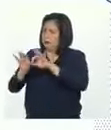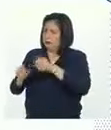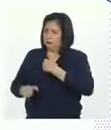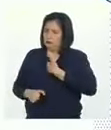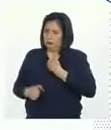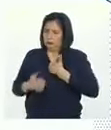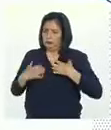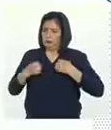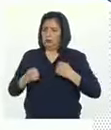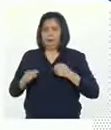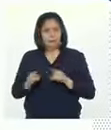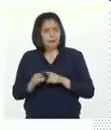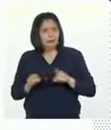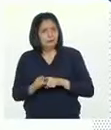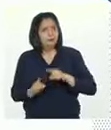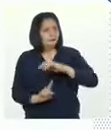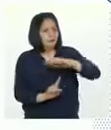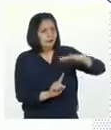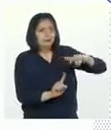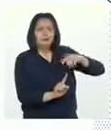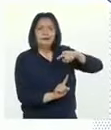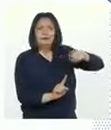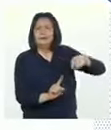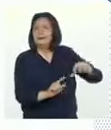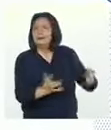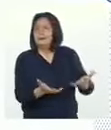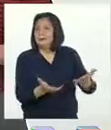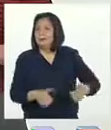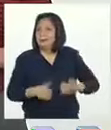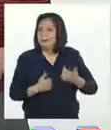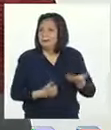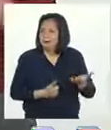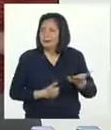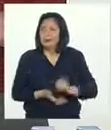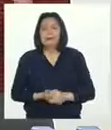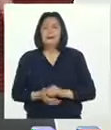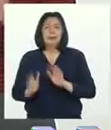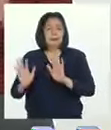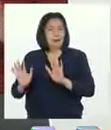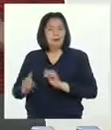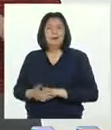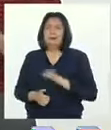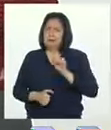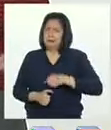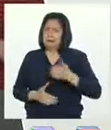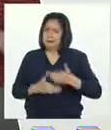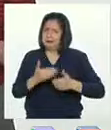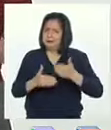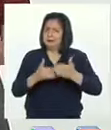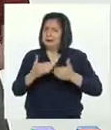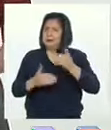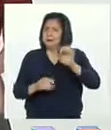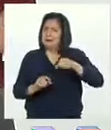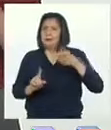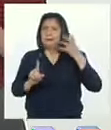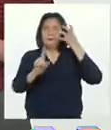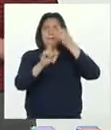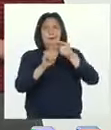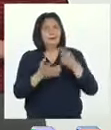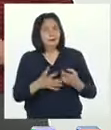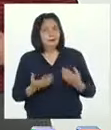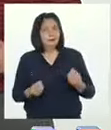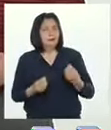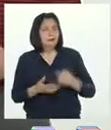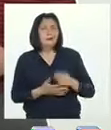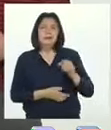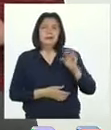como nuestra propia salud es la salud del ambiente en el que vivimos. Ahora sí, hemos avanzado un montón en nuestro reto a partir